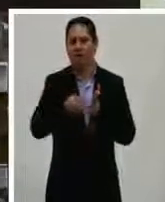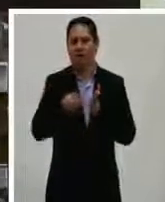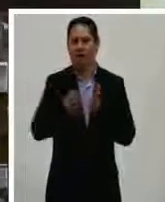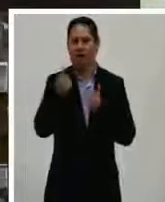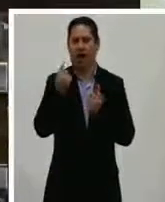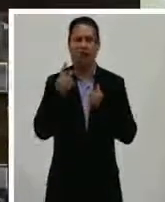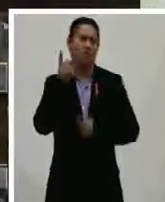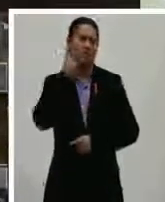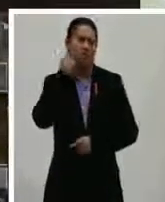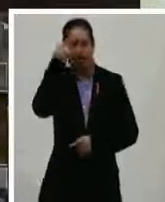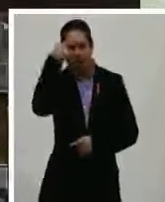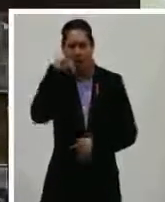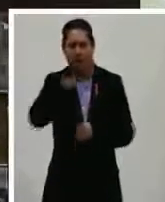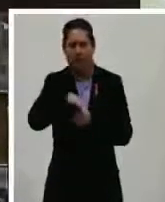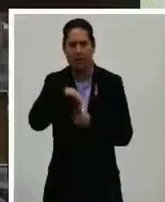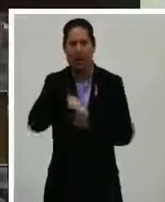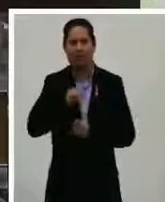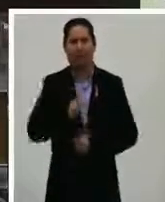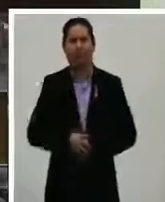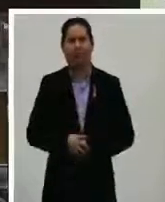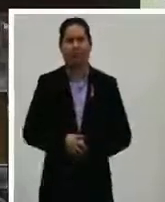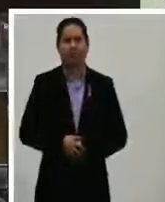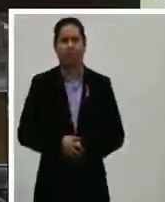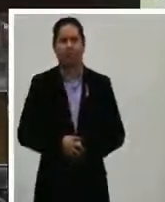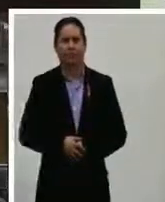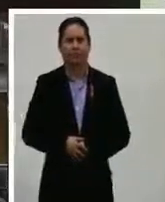algún diputado por emitir su voto